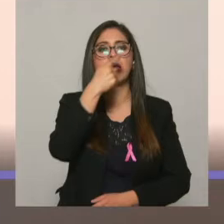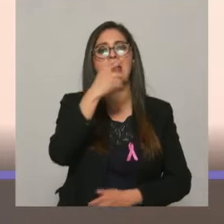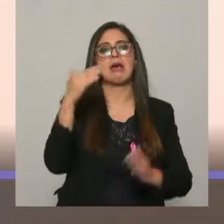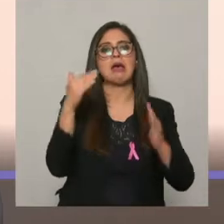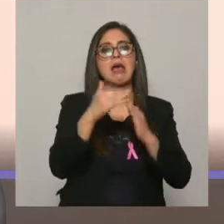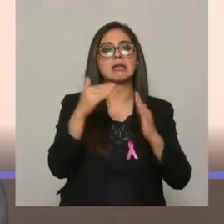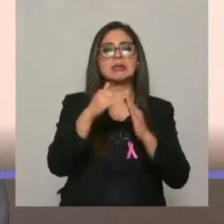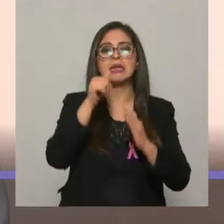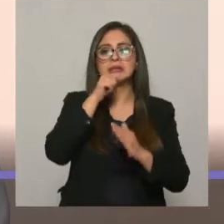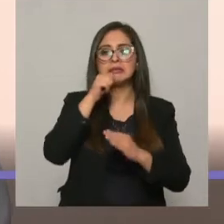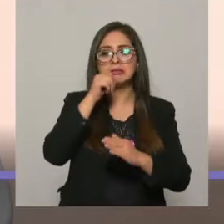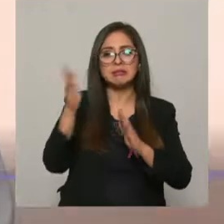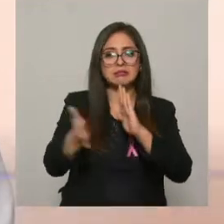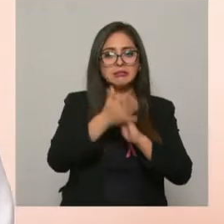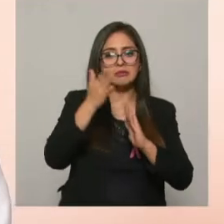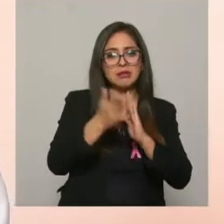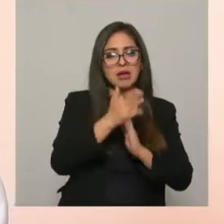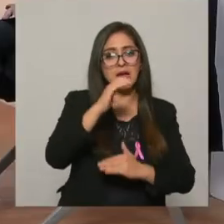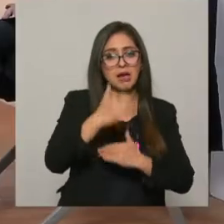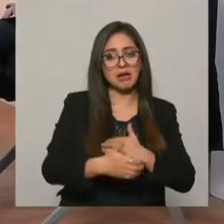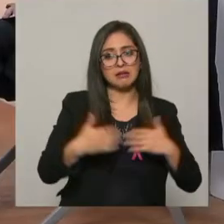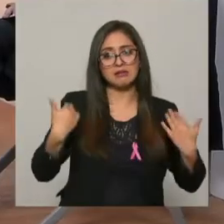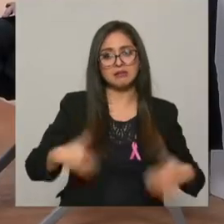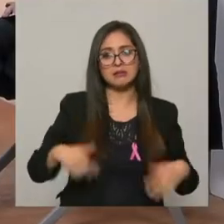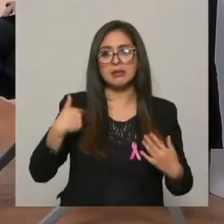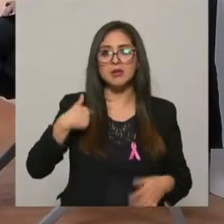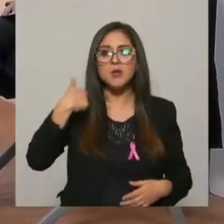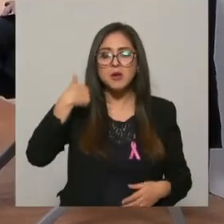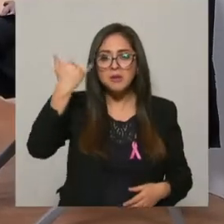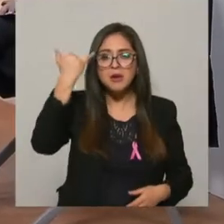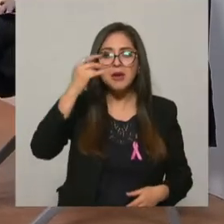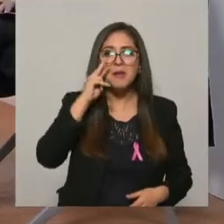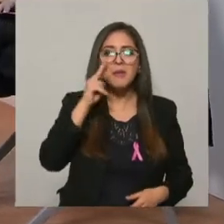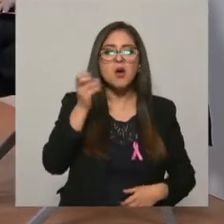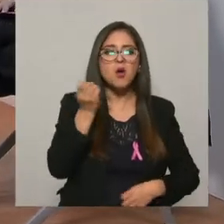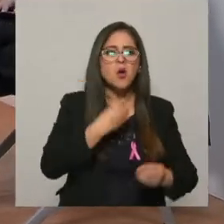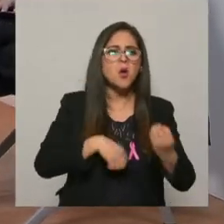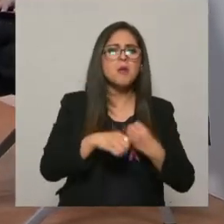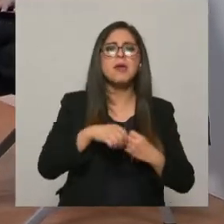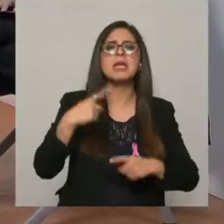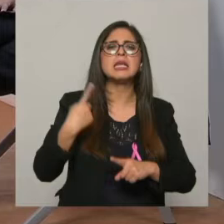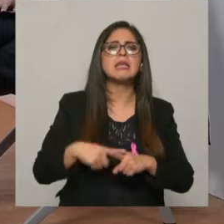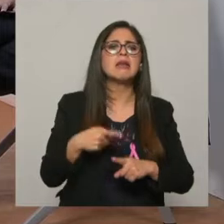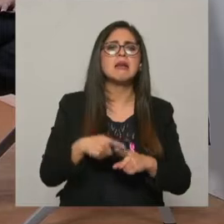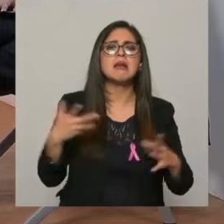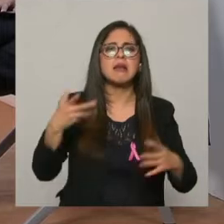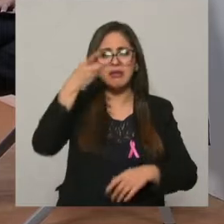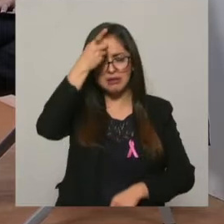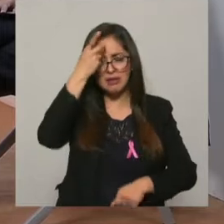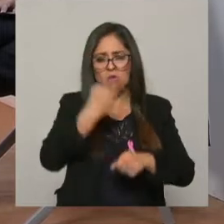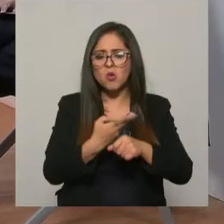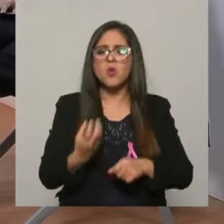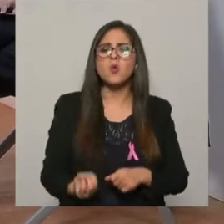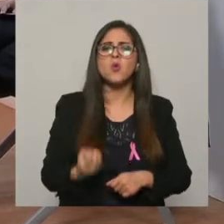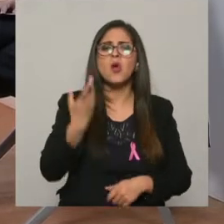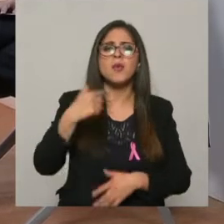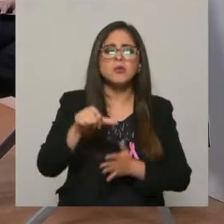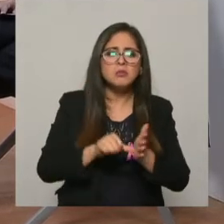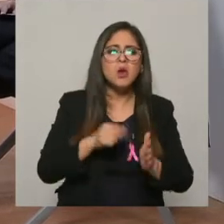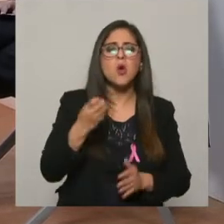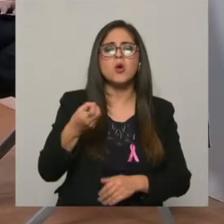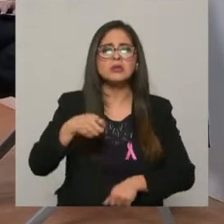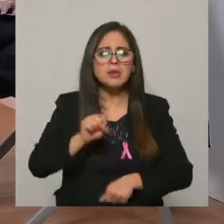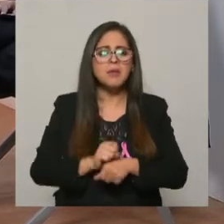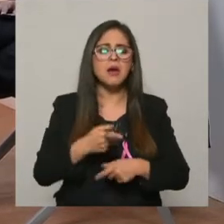qué maravilla, de verdad. Ya me imagino cómo va a ser esta puesta en escena. ¿De quién es, quién dirige y cuántos meses han estado o semanas han